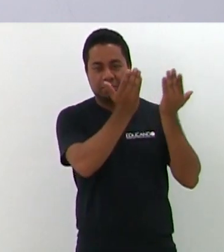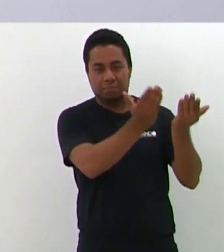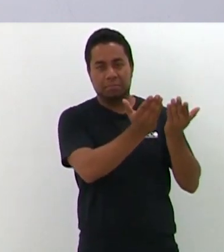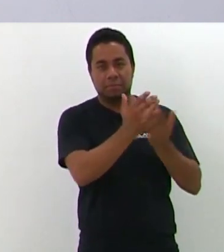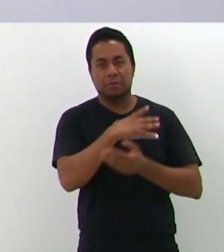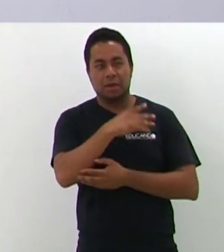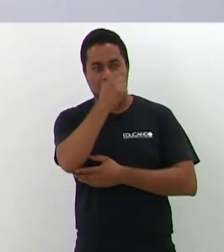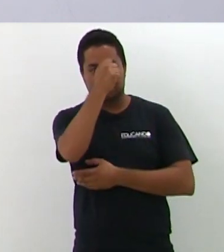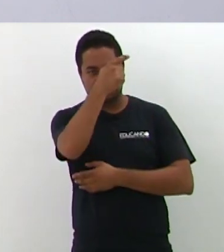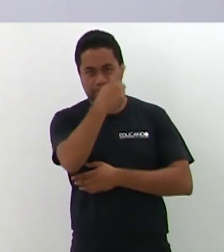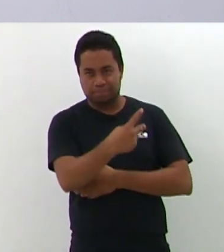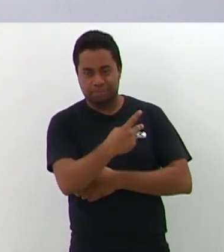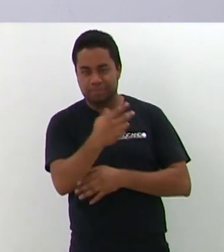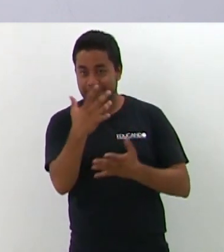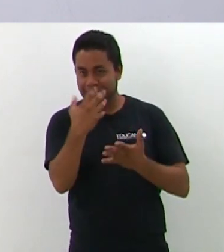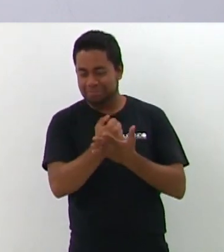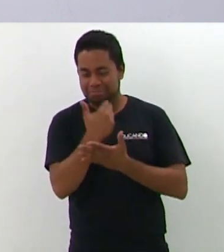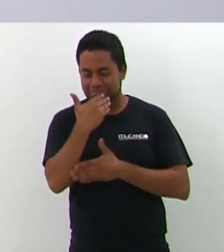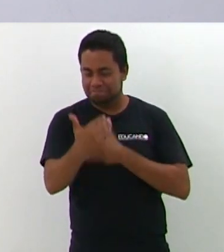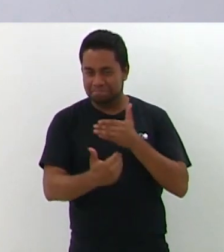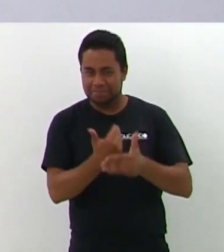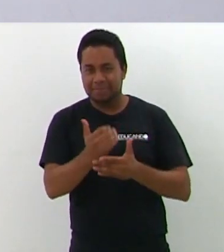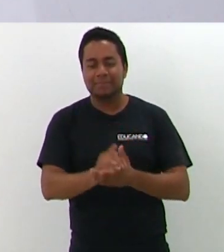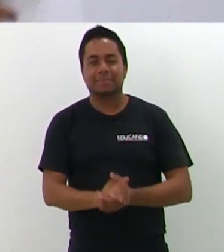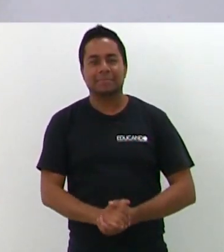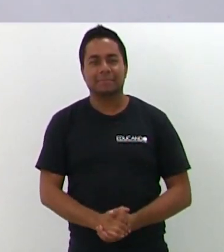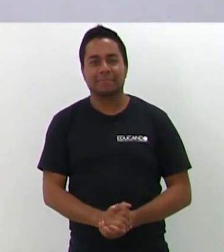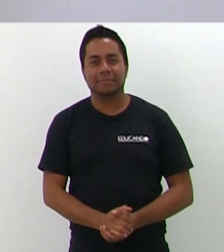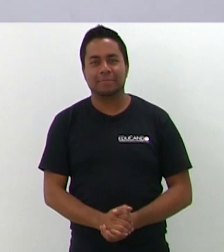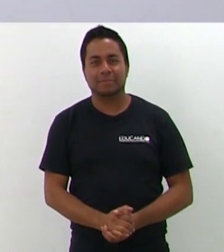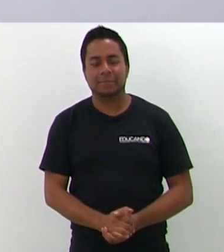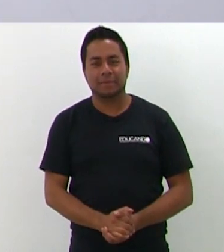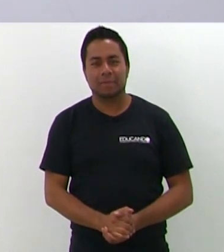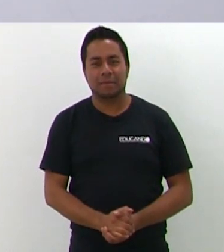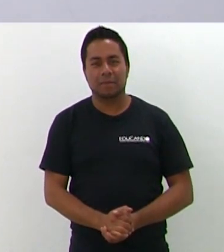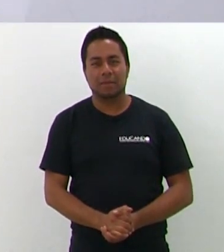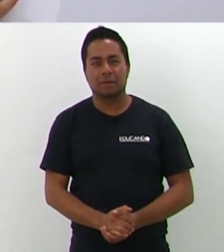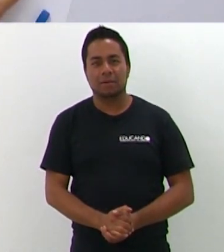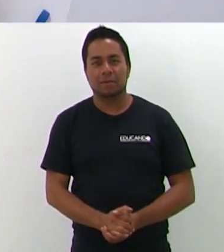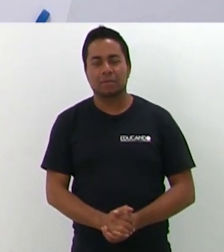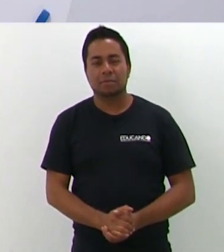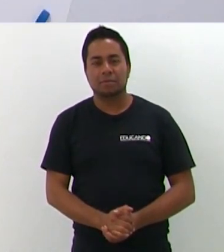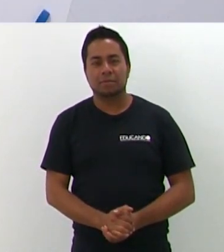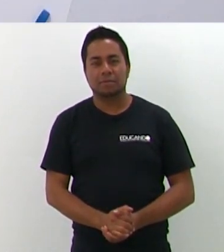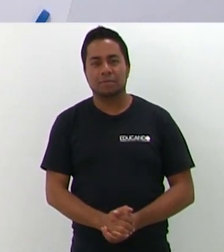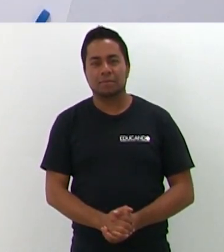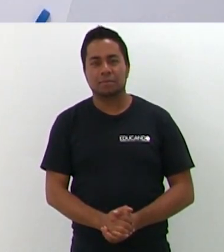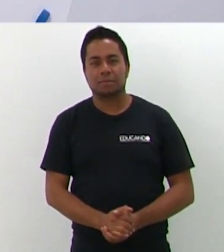Ya tenemos dos pares. Vamos ganando. Bien.